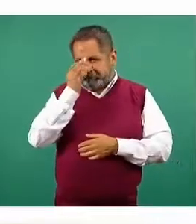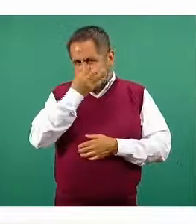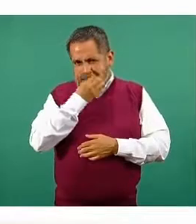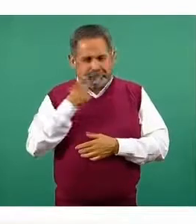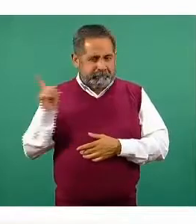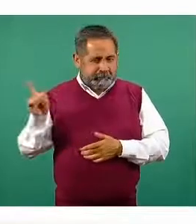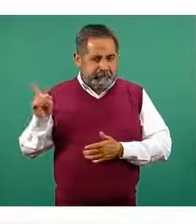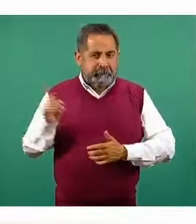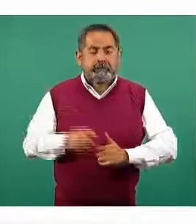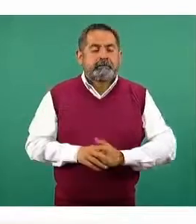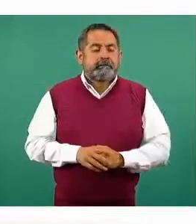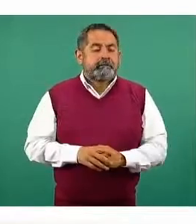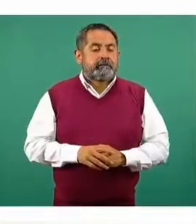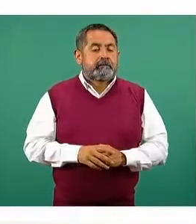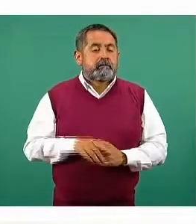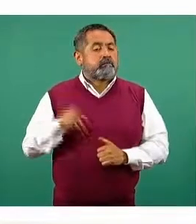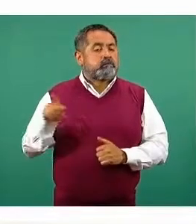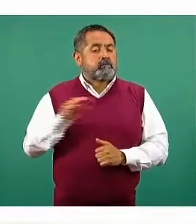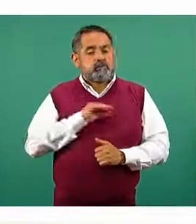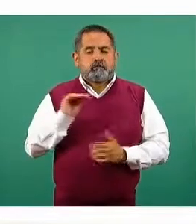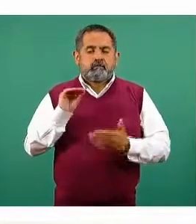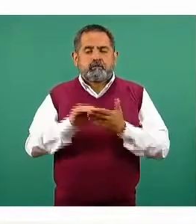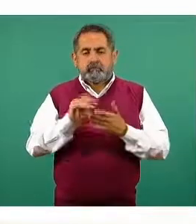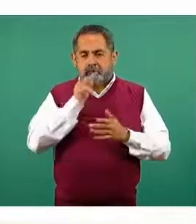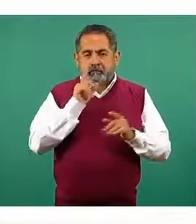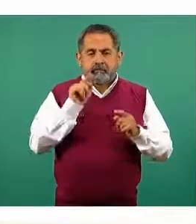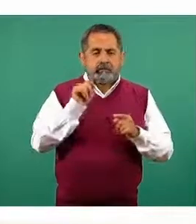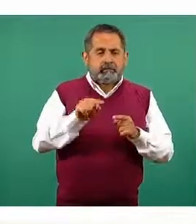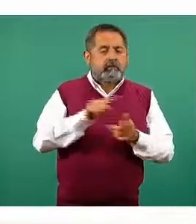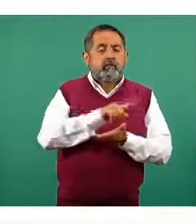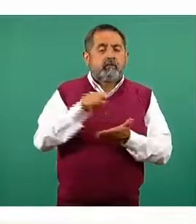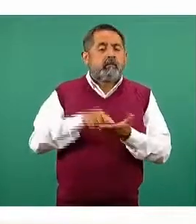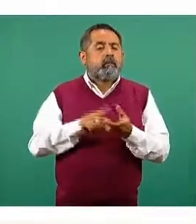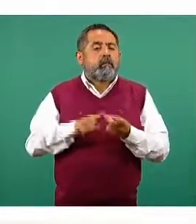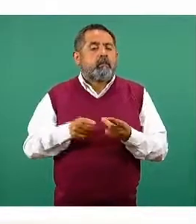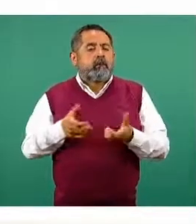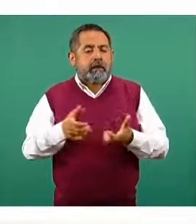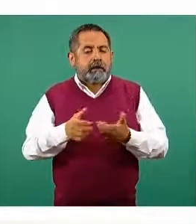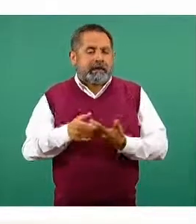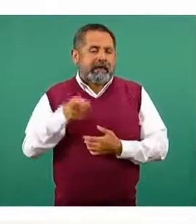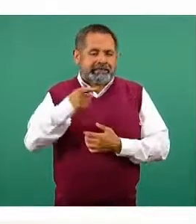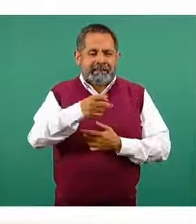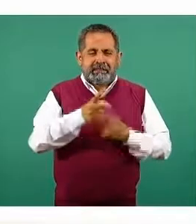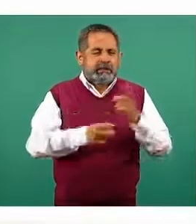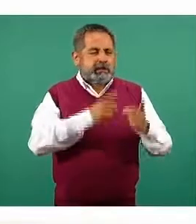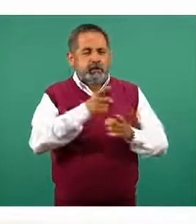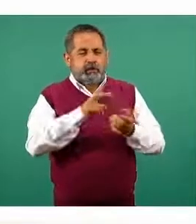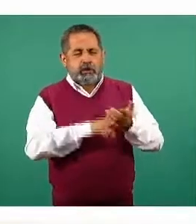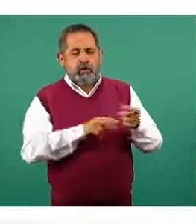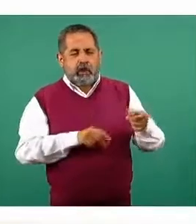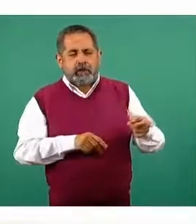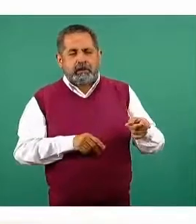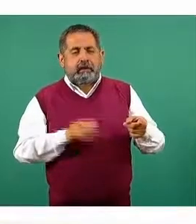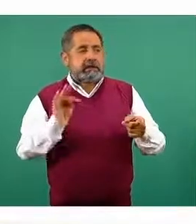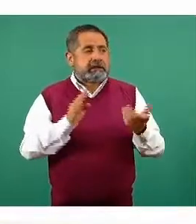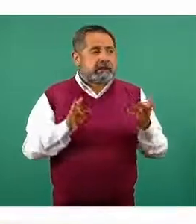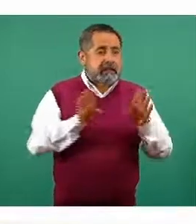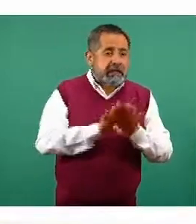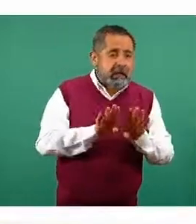de Irapuato, ¿no? En donde pone el centro de vacunación, en la unidad deportiva, ¿no? Si está